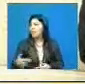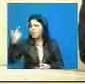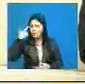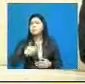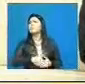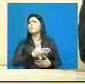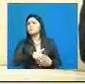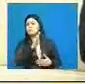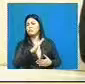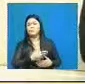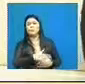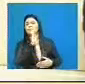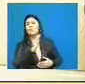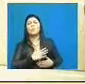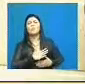minar